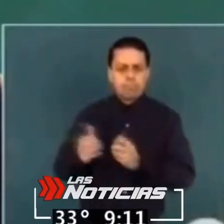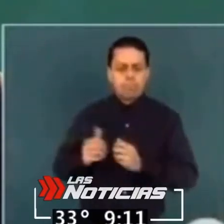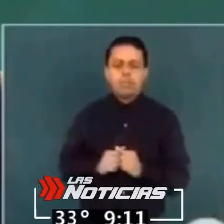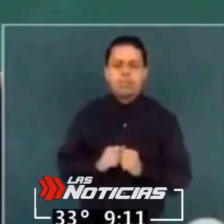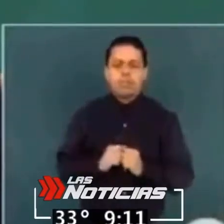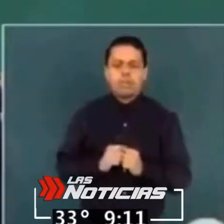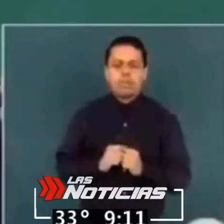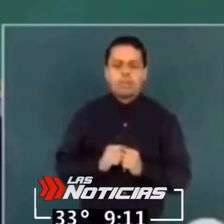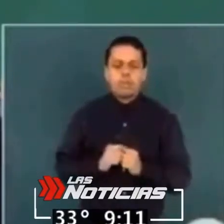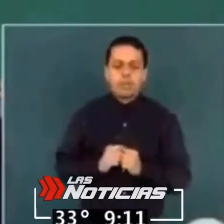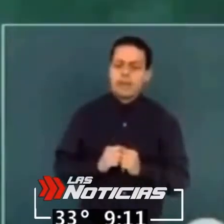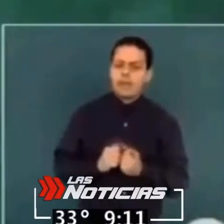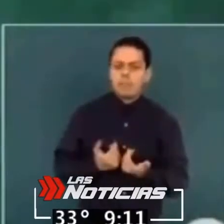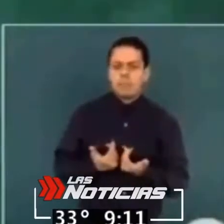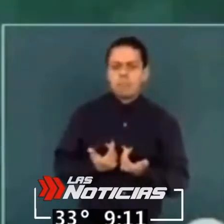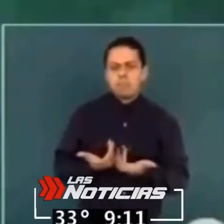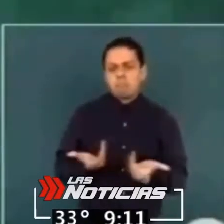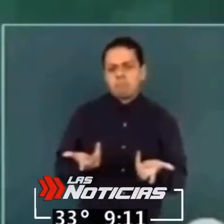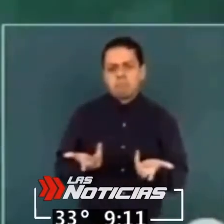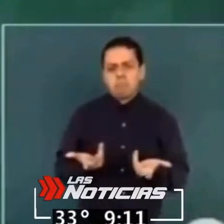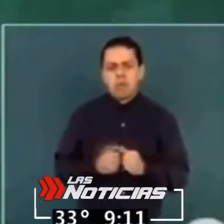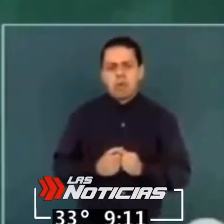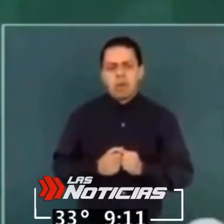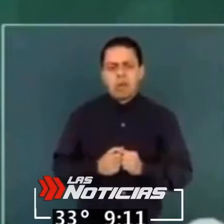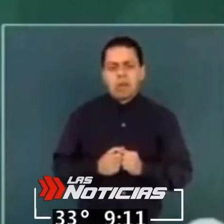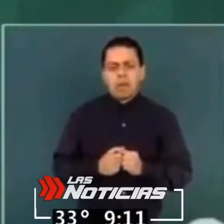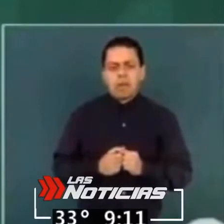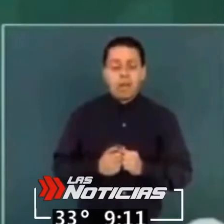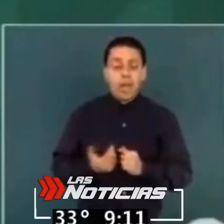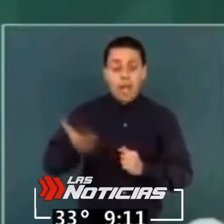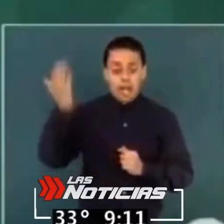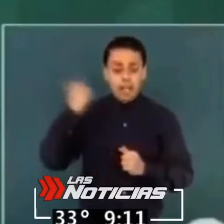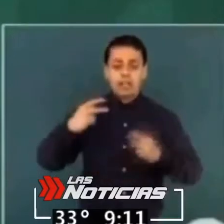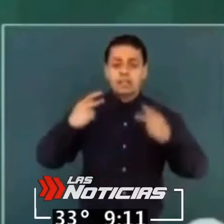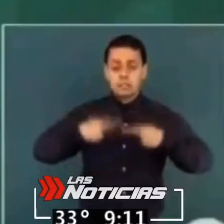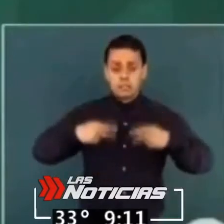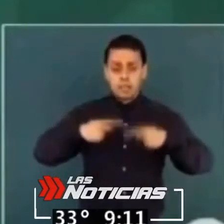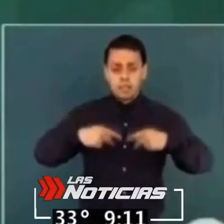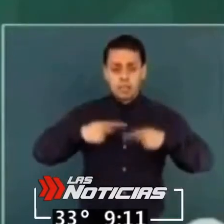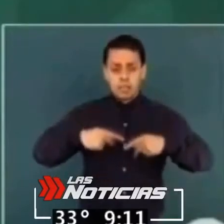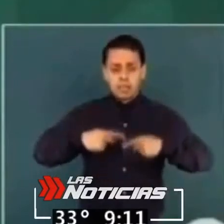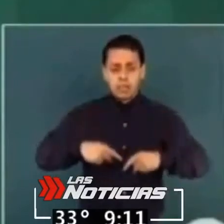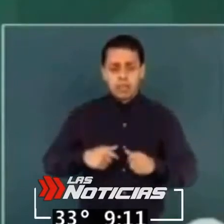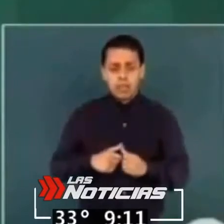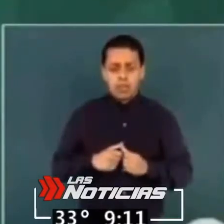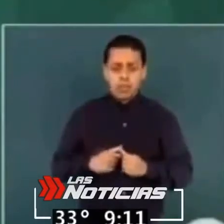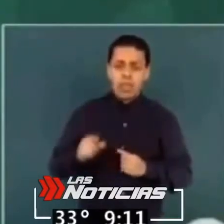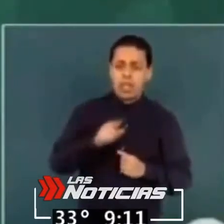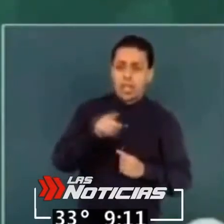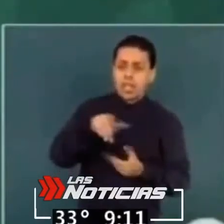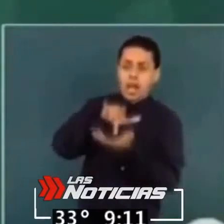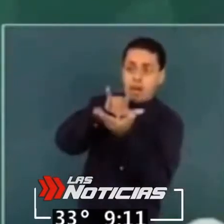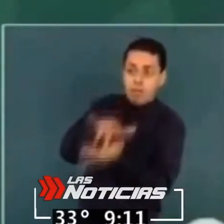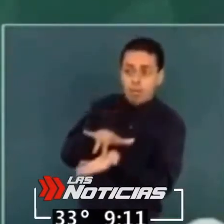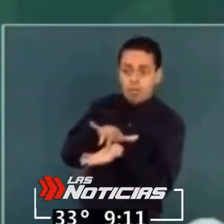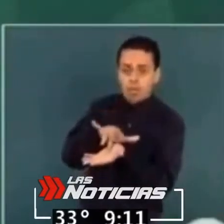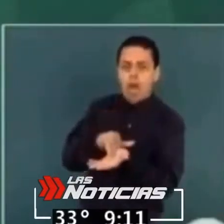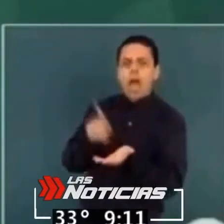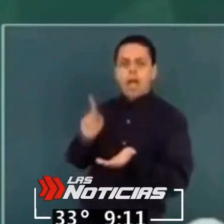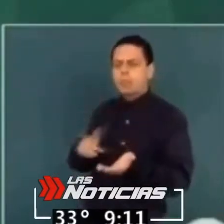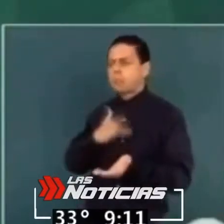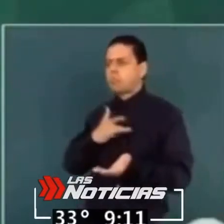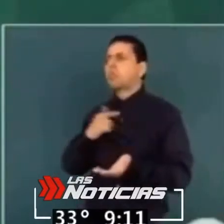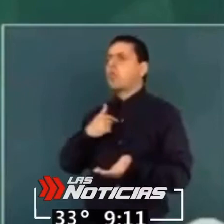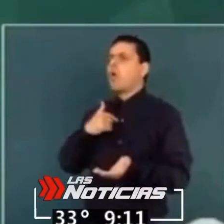en momentos en que la gente era la que apoyaba,